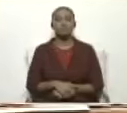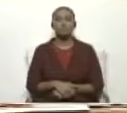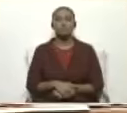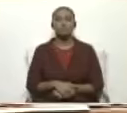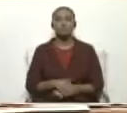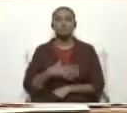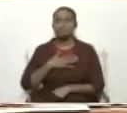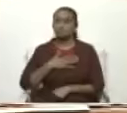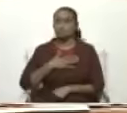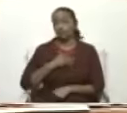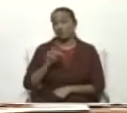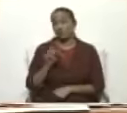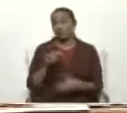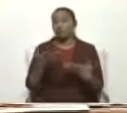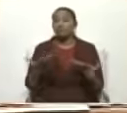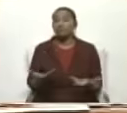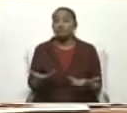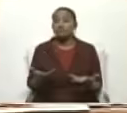alturas no es lo que está